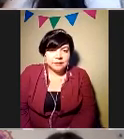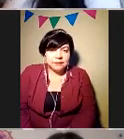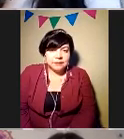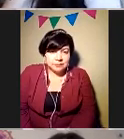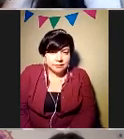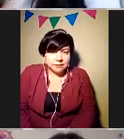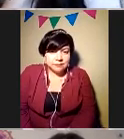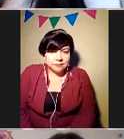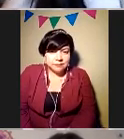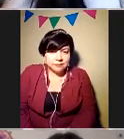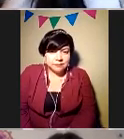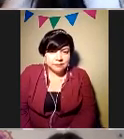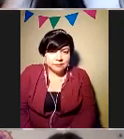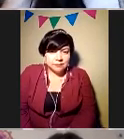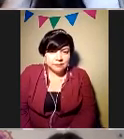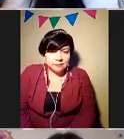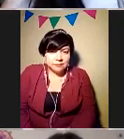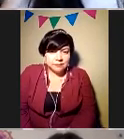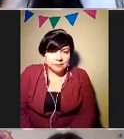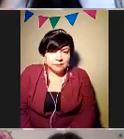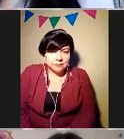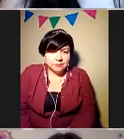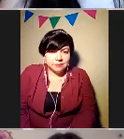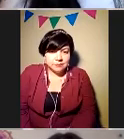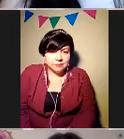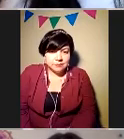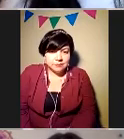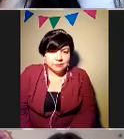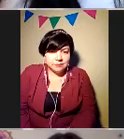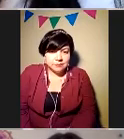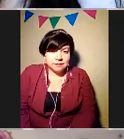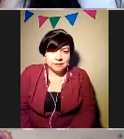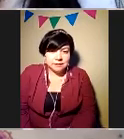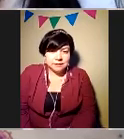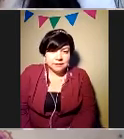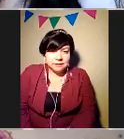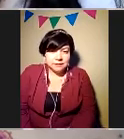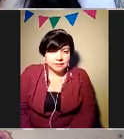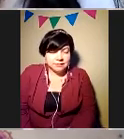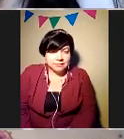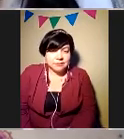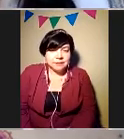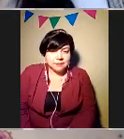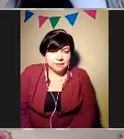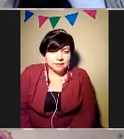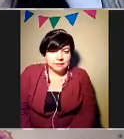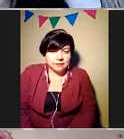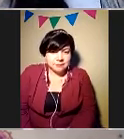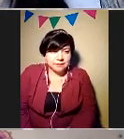gratis. Alguien en algún lugar está pagando el precio. Y para esto tenemos